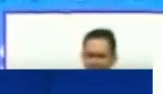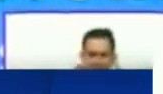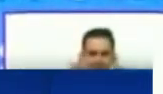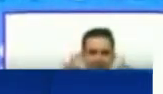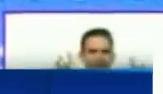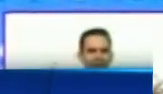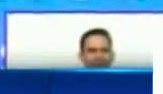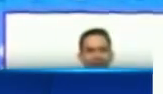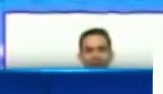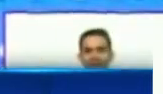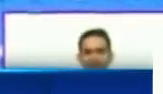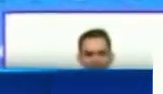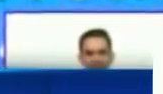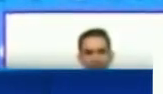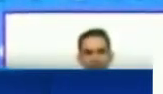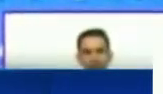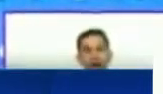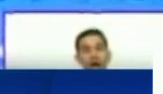redes público-privadas.